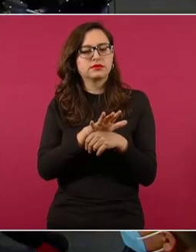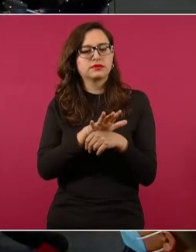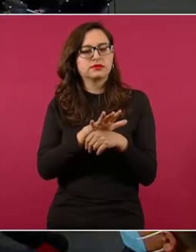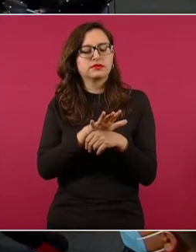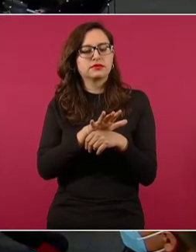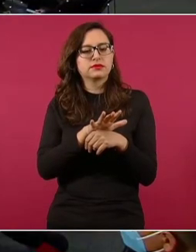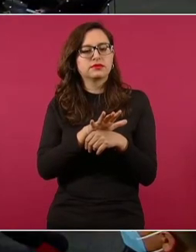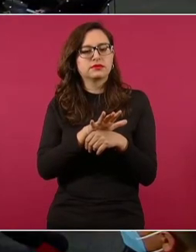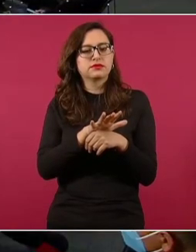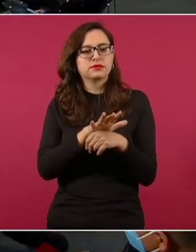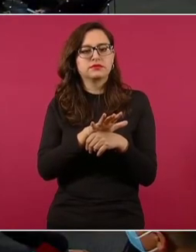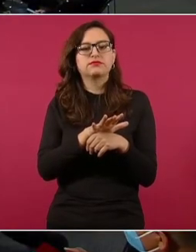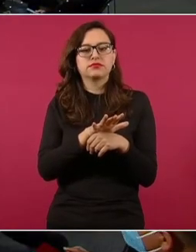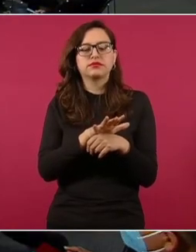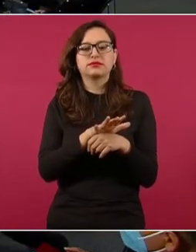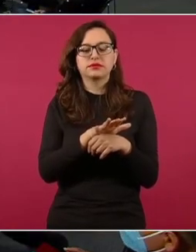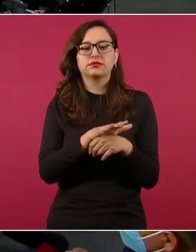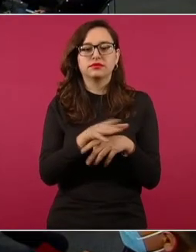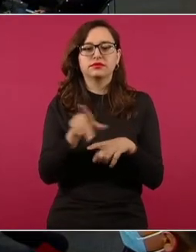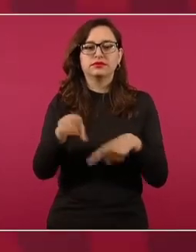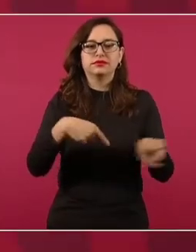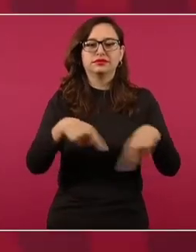Sí. Sí, porque